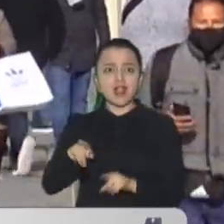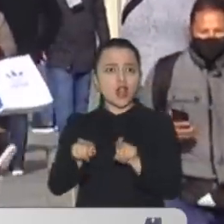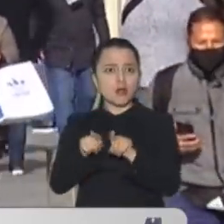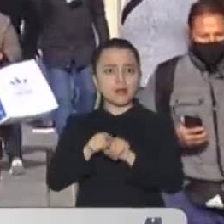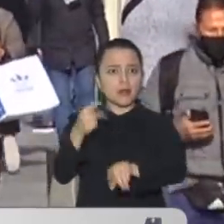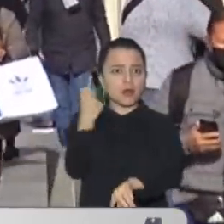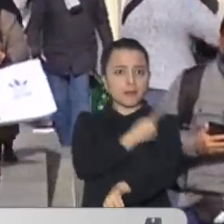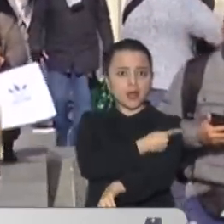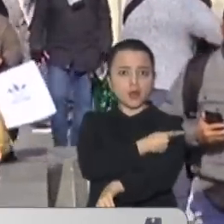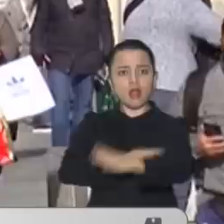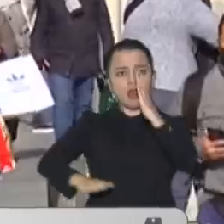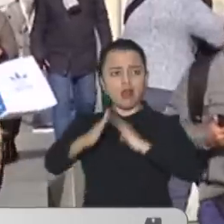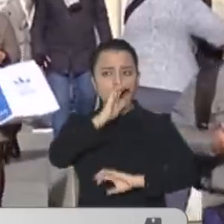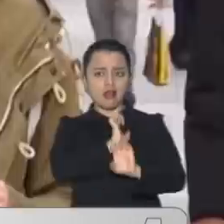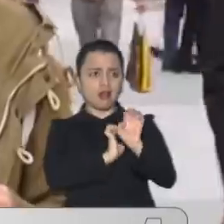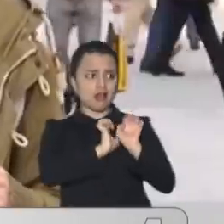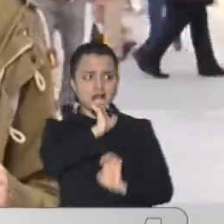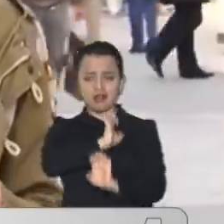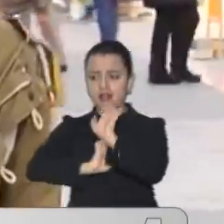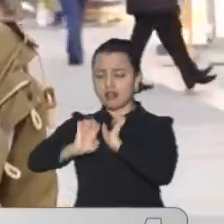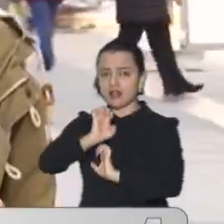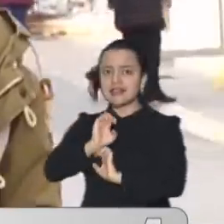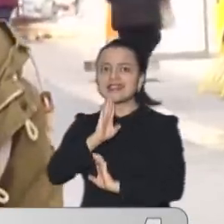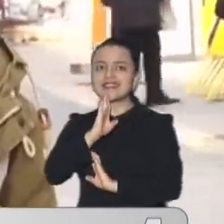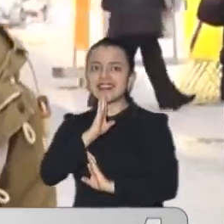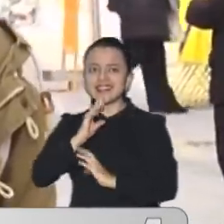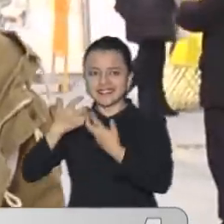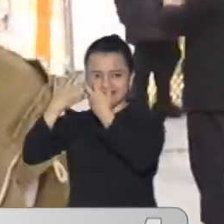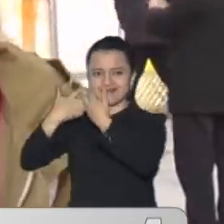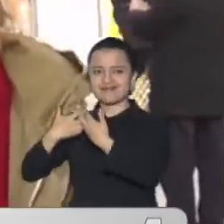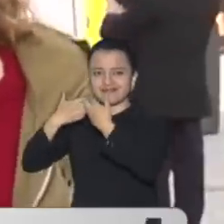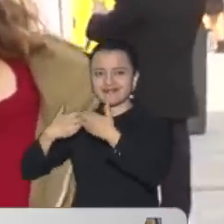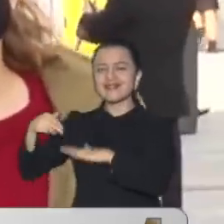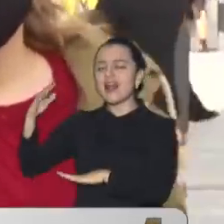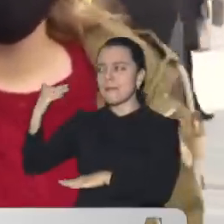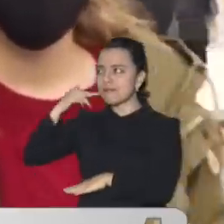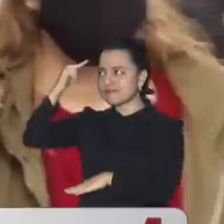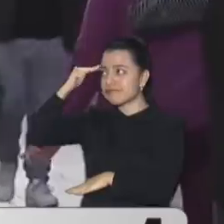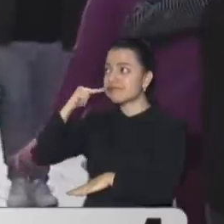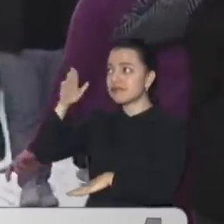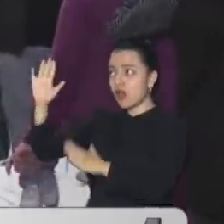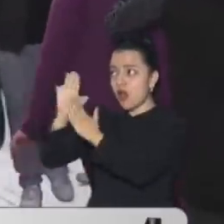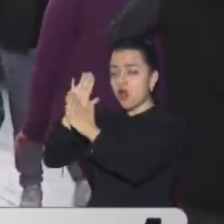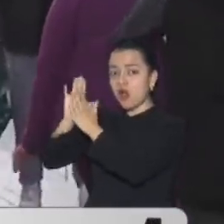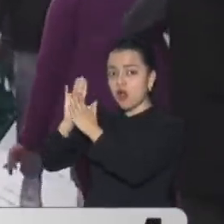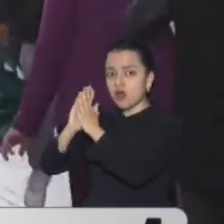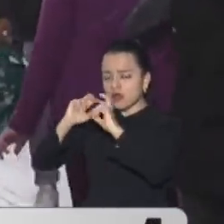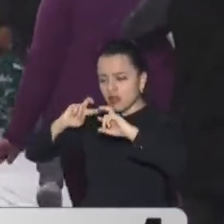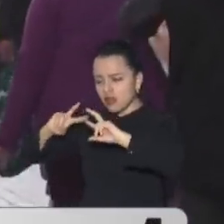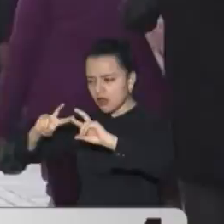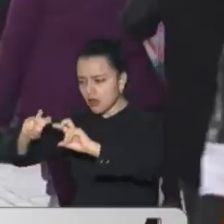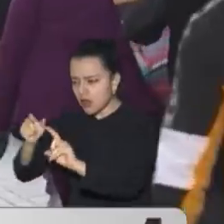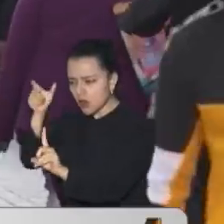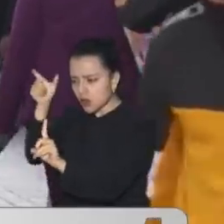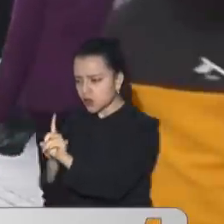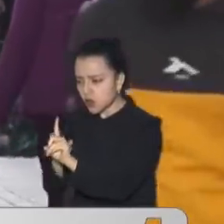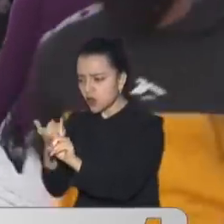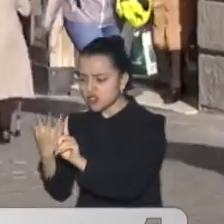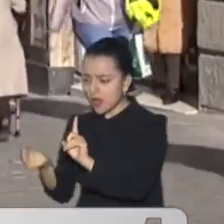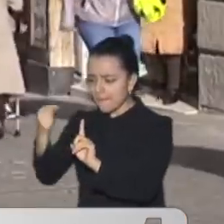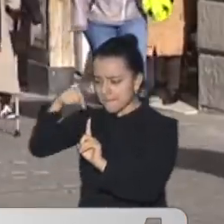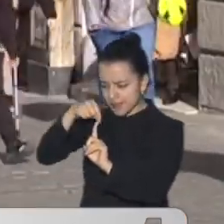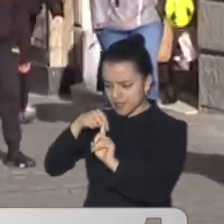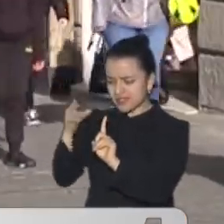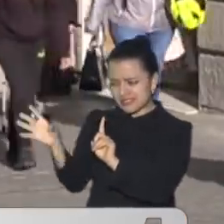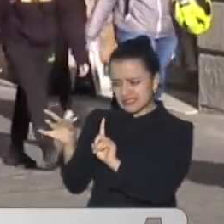de científicos británicos del Public Health England, quienes encontraron que las reinfecciones en personas que tienen anticuerpos son